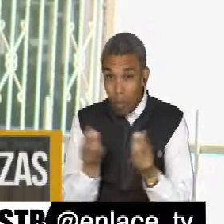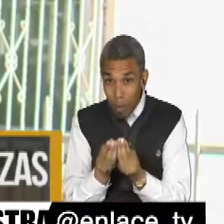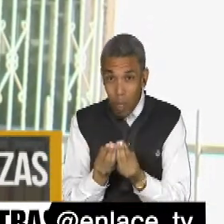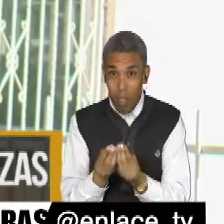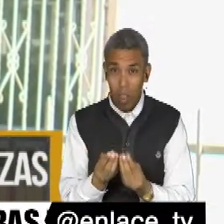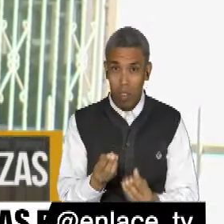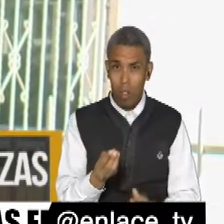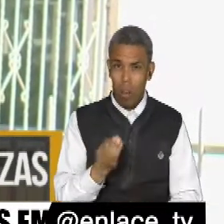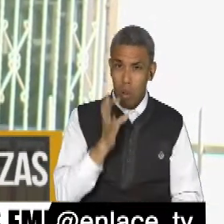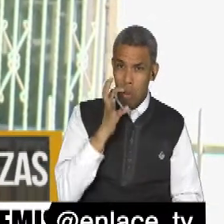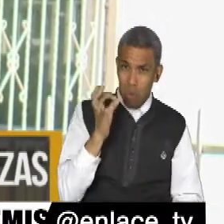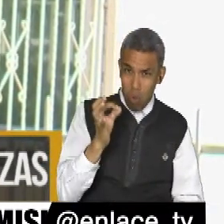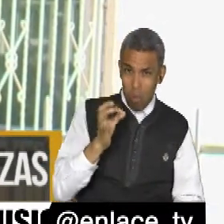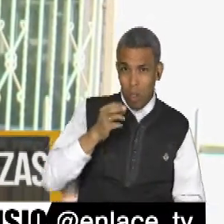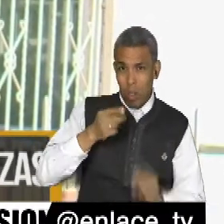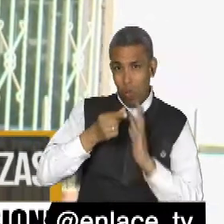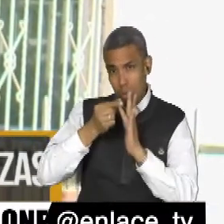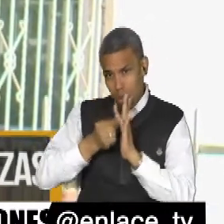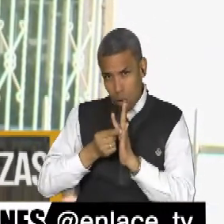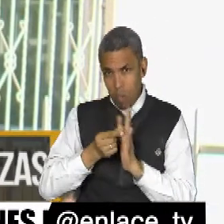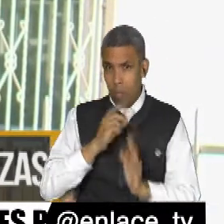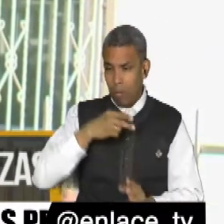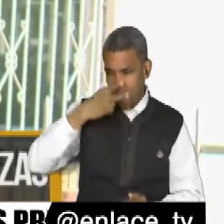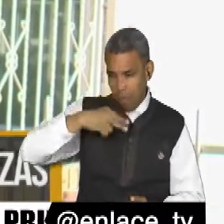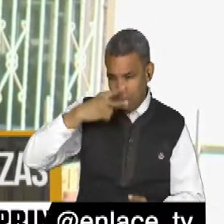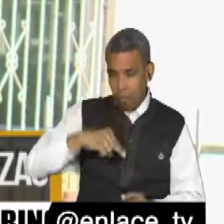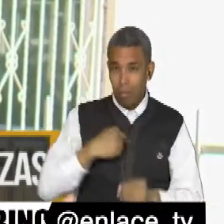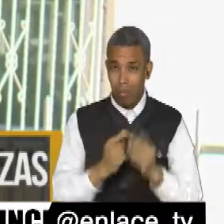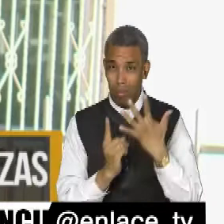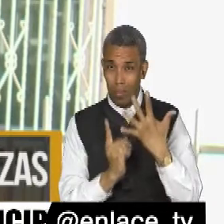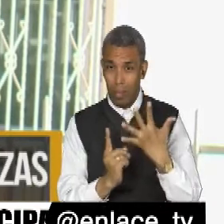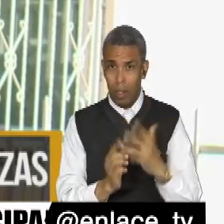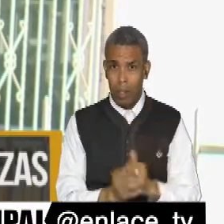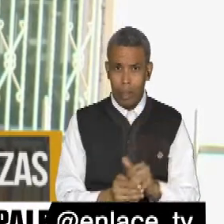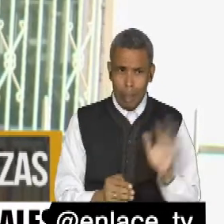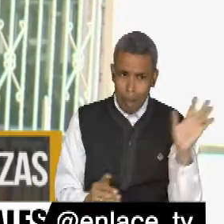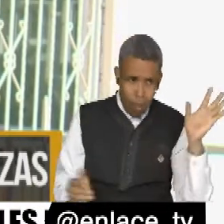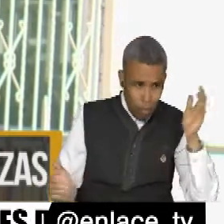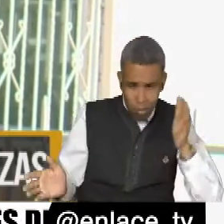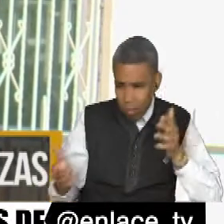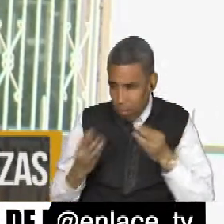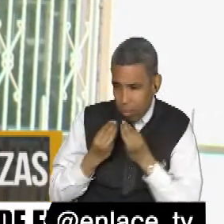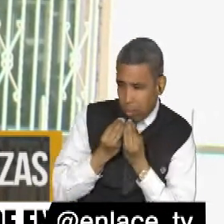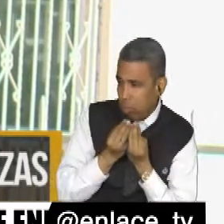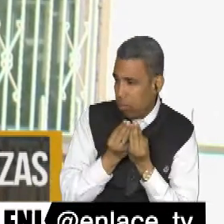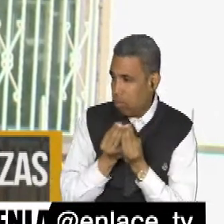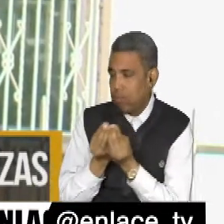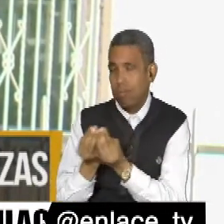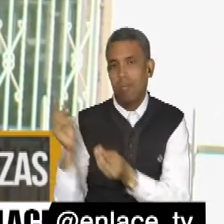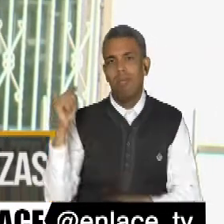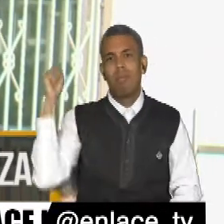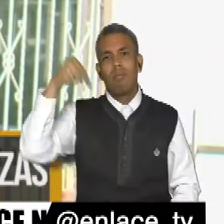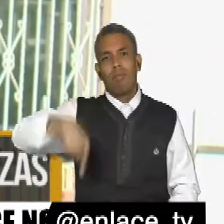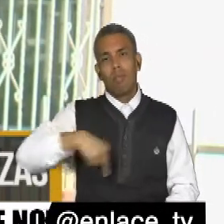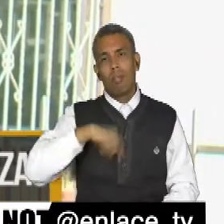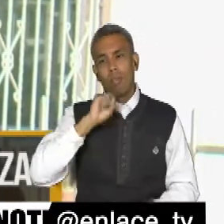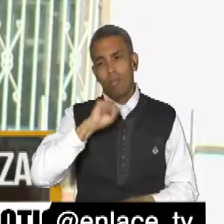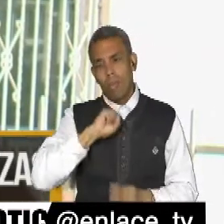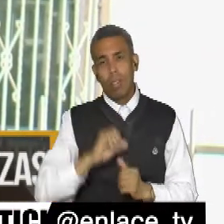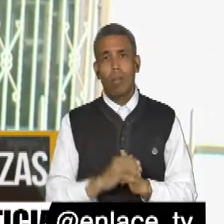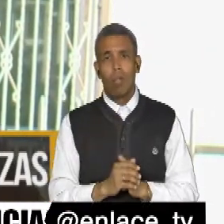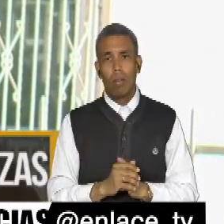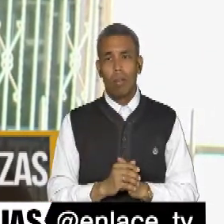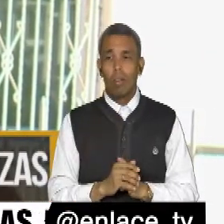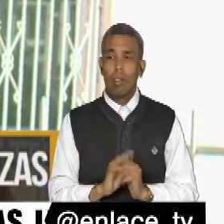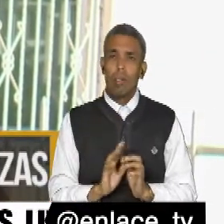seis hijos cumplen hoy dos días de permanecer aquí en Credos a la espera de ayudas o de ser precisamente enviados a un